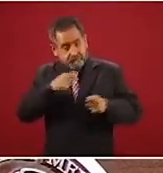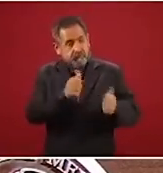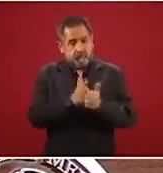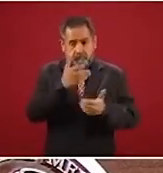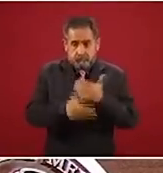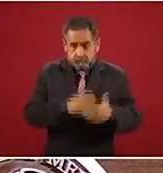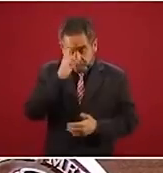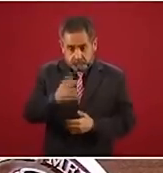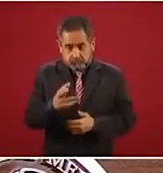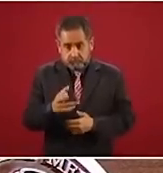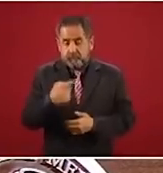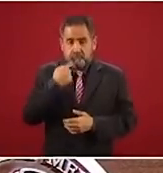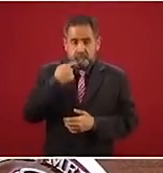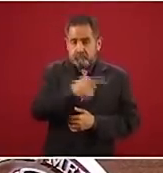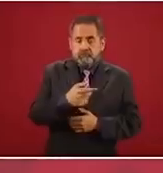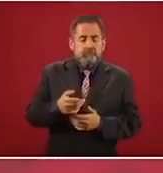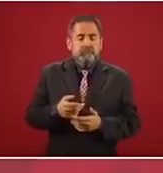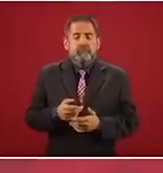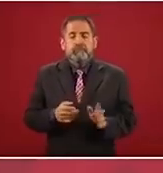respeto lo digo,